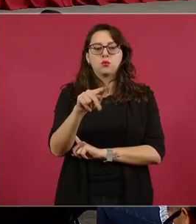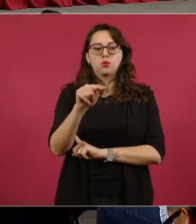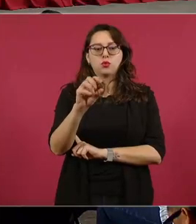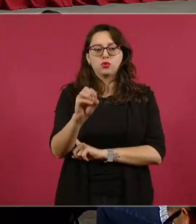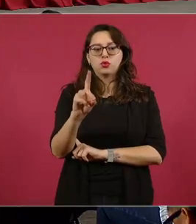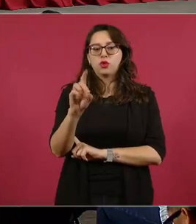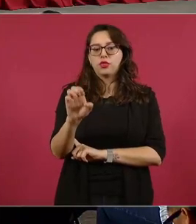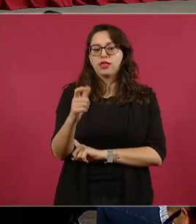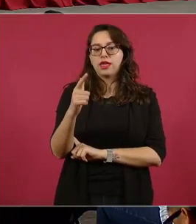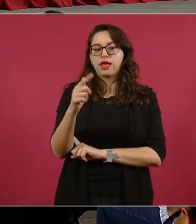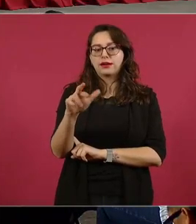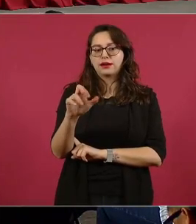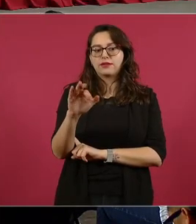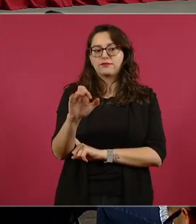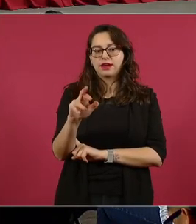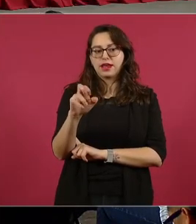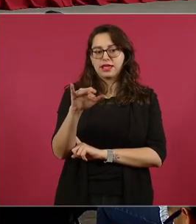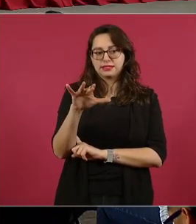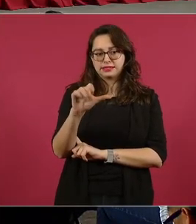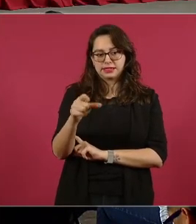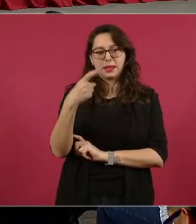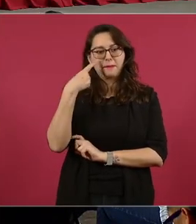Vamos a verlo.